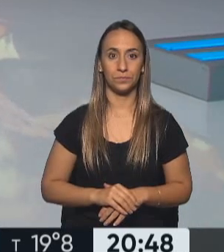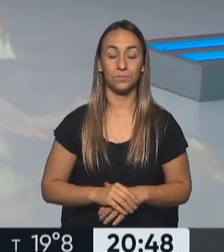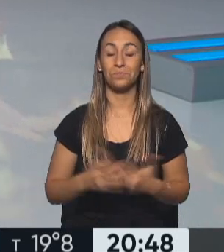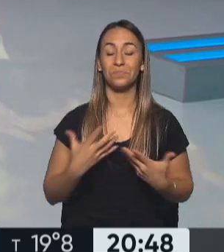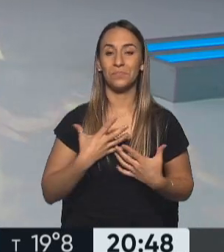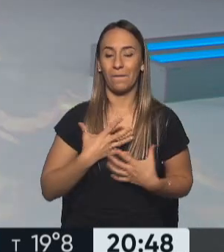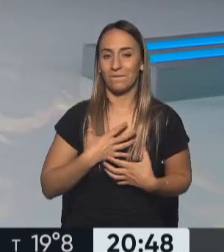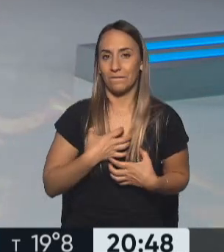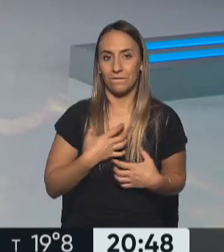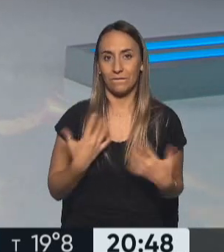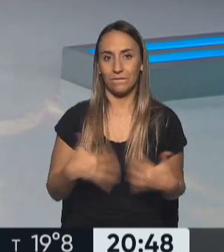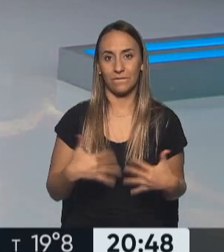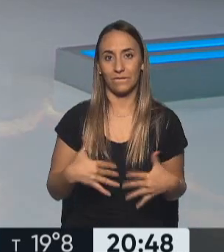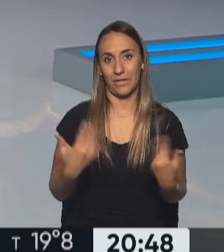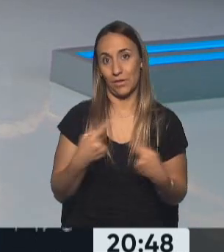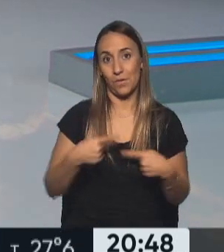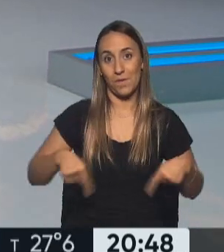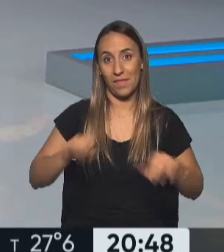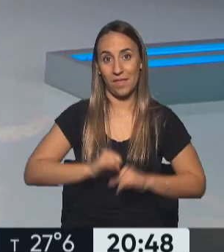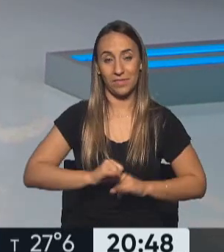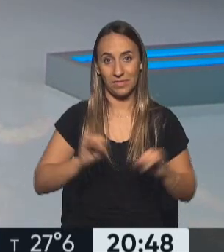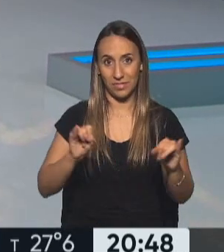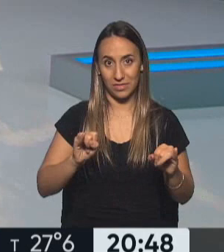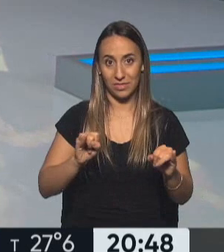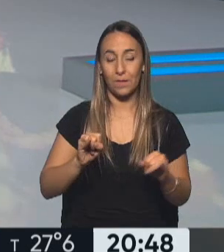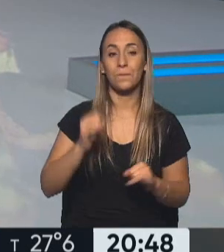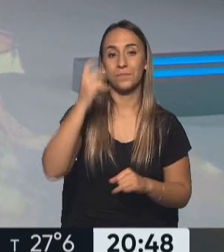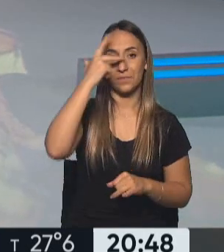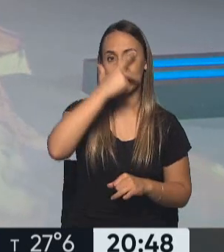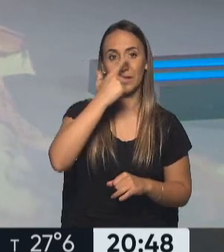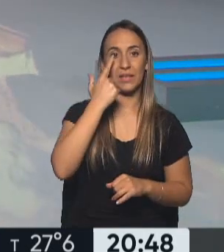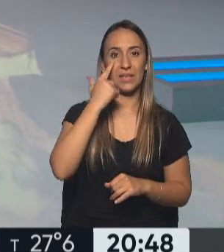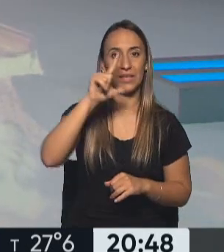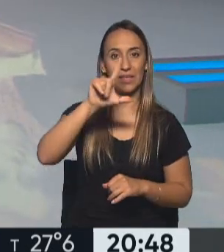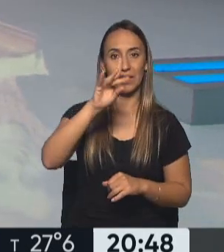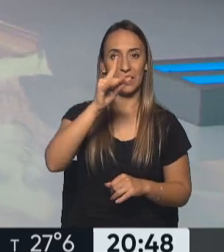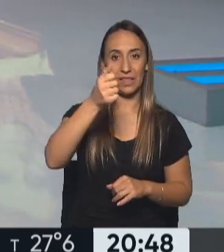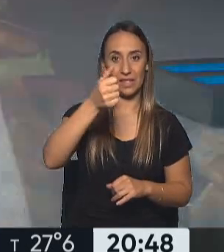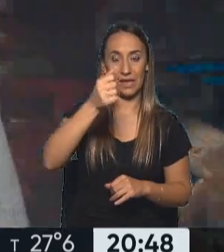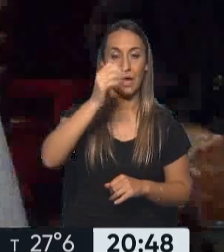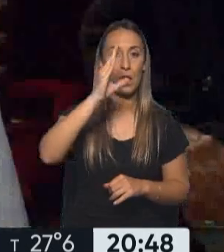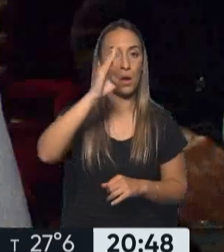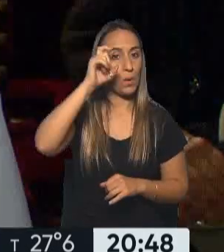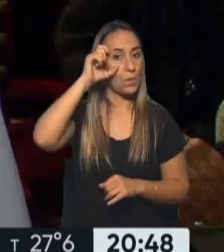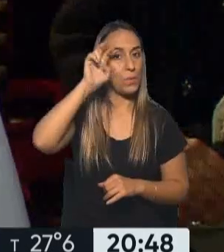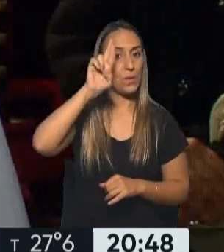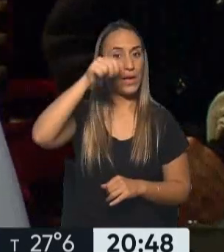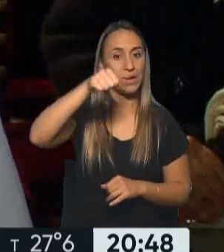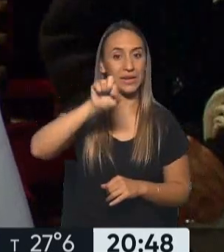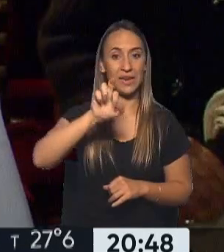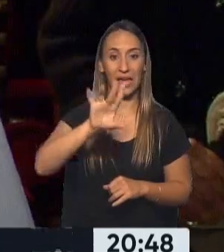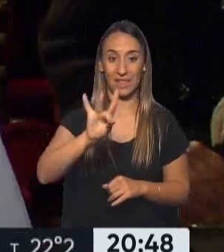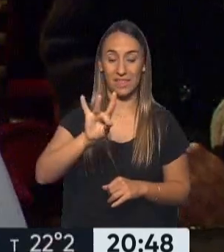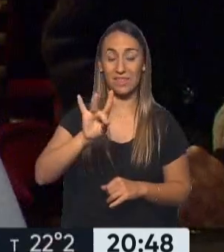La conmoción por la noticia que se conoció hoy, Hilda Bernard nos dejó, se fue de gira, como se suele decir, una referente